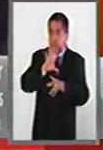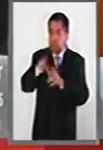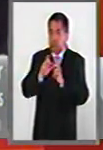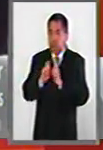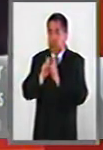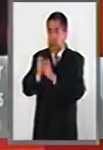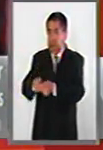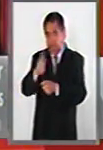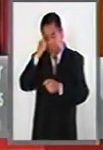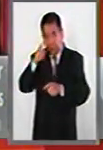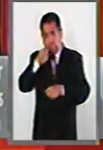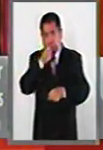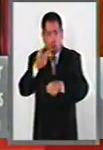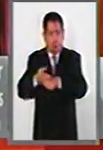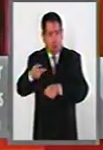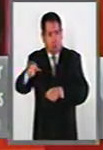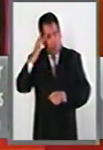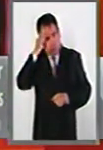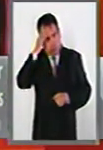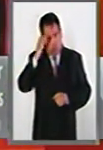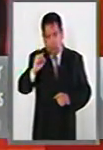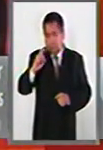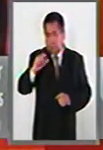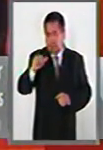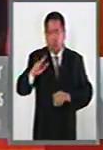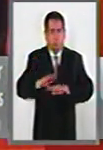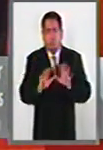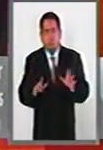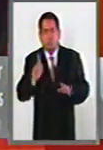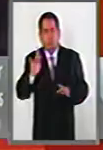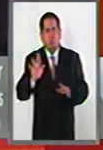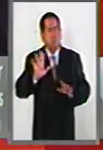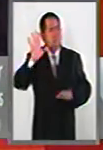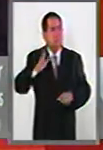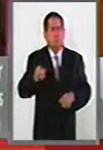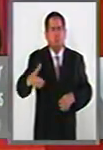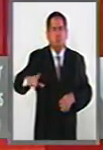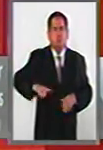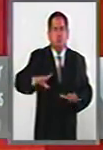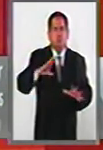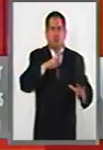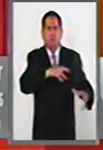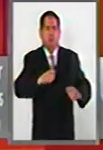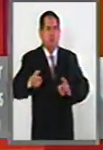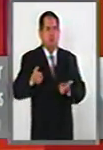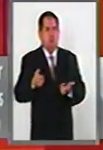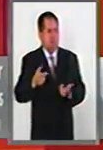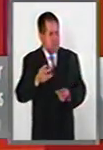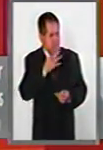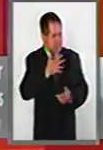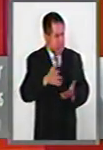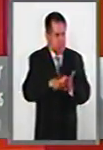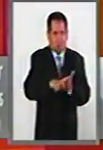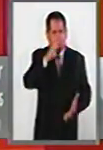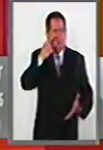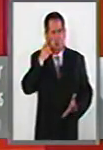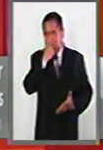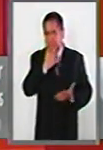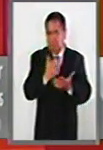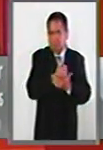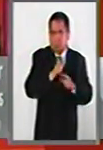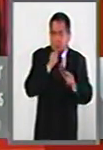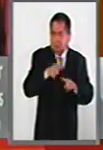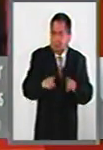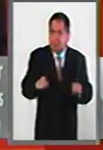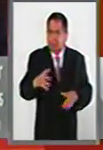Defensa Nacional solo es propio de un Estado absoluto, pero no de un Estado de derecho.